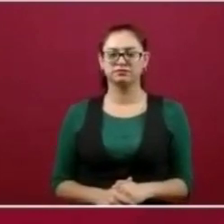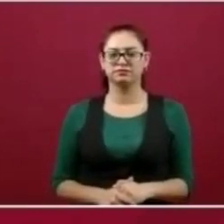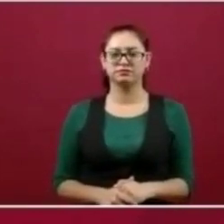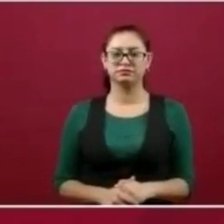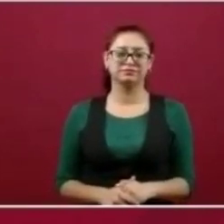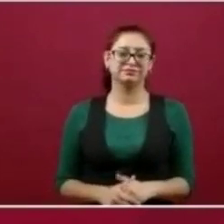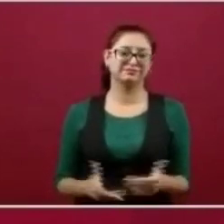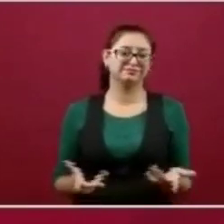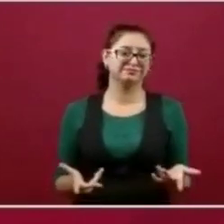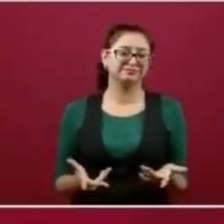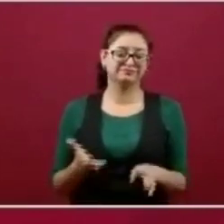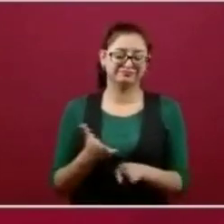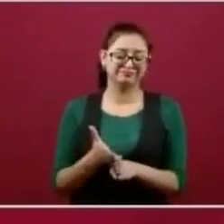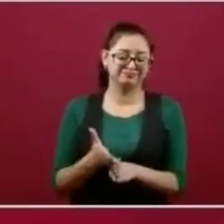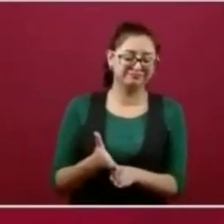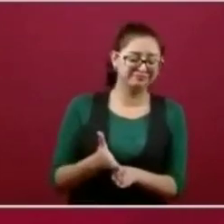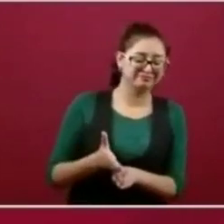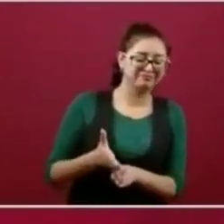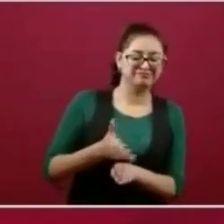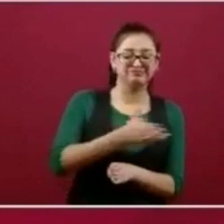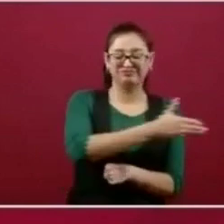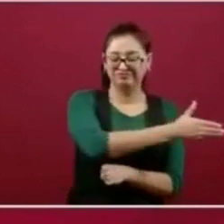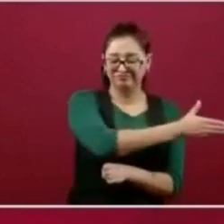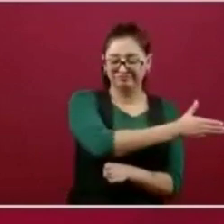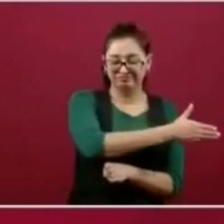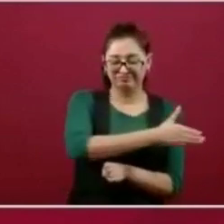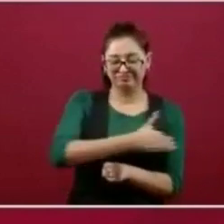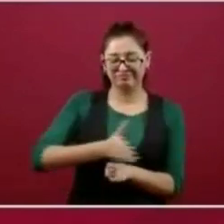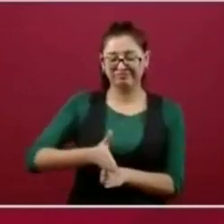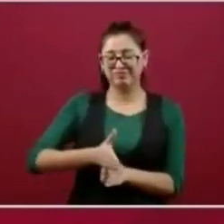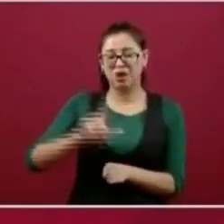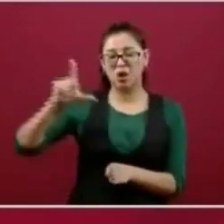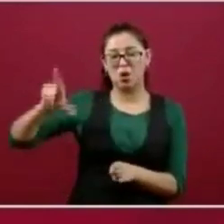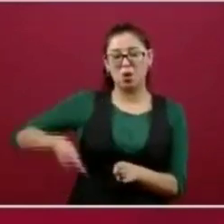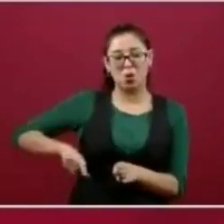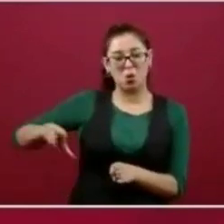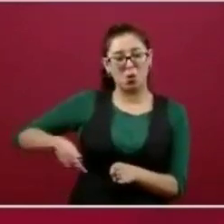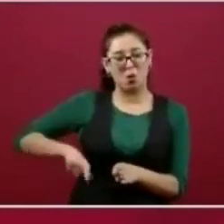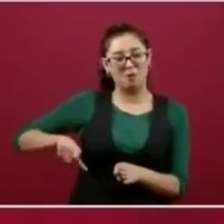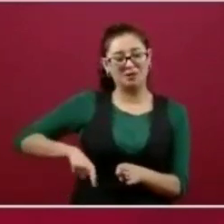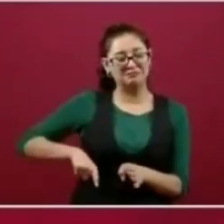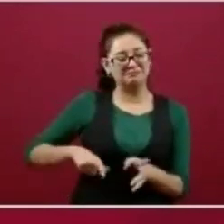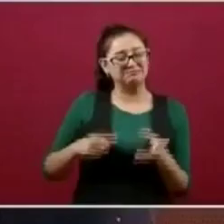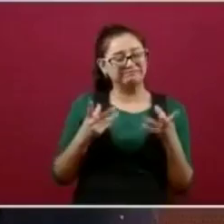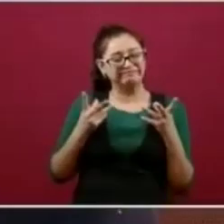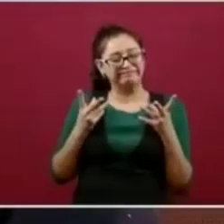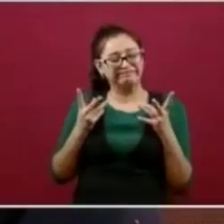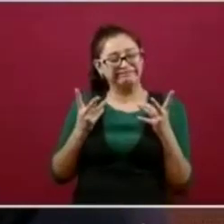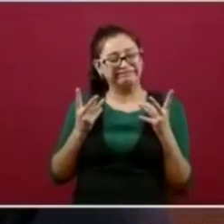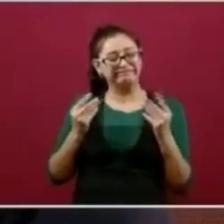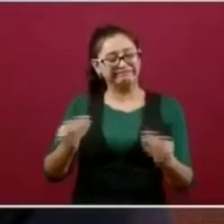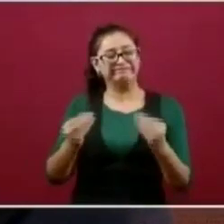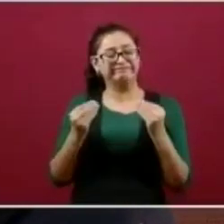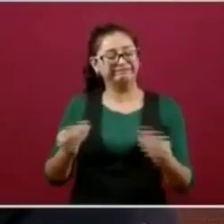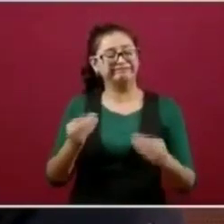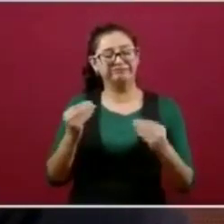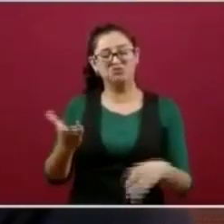lleno, sigue estando todavía, desgraciadamente, de